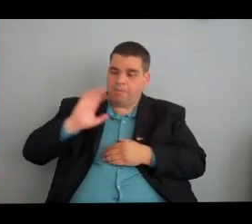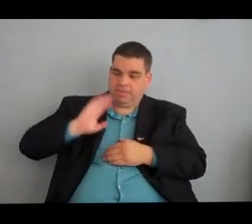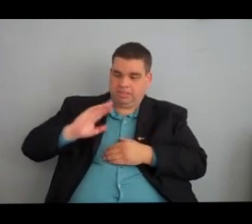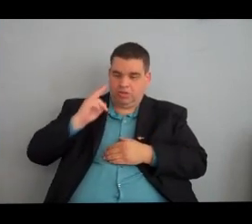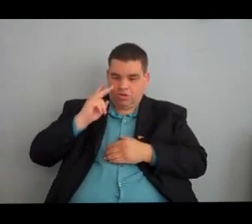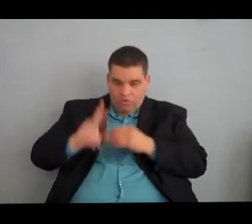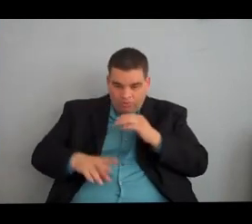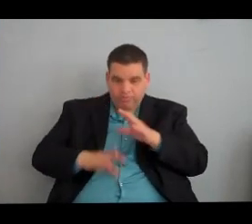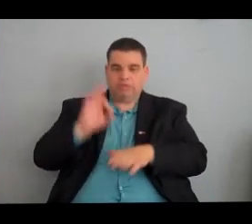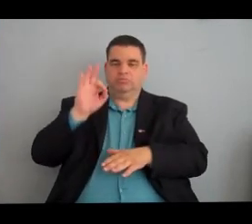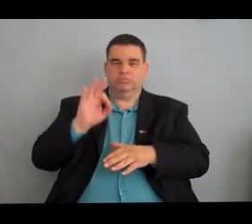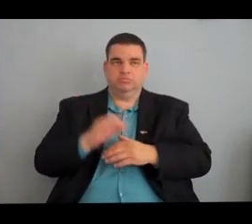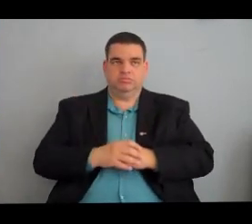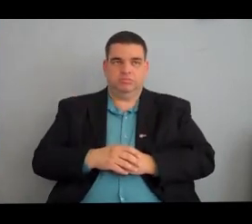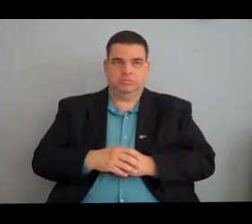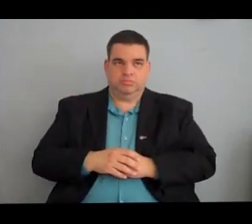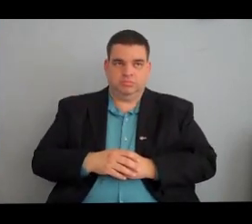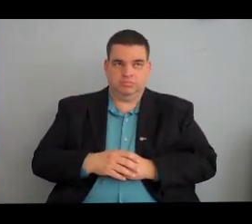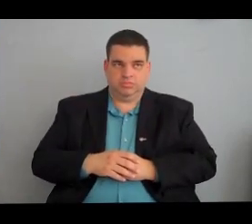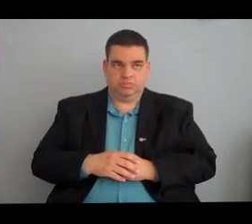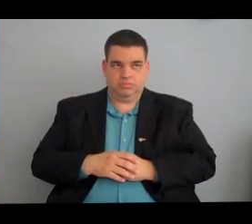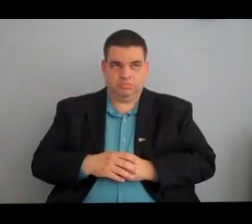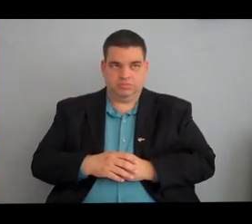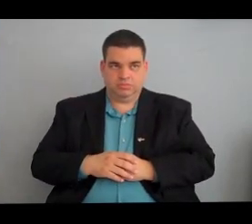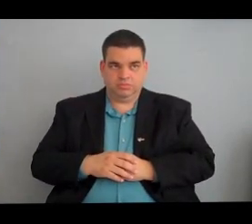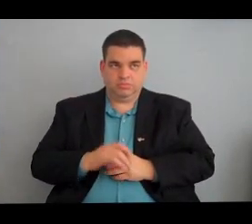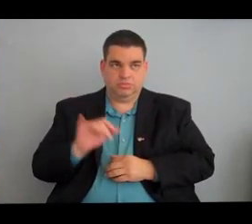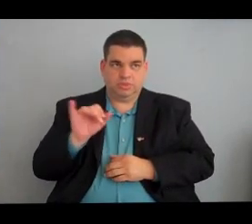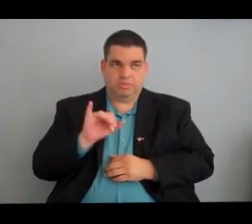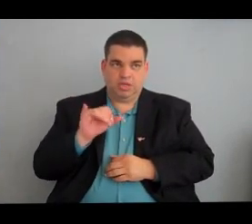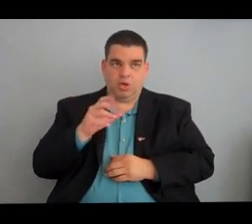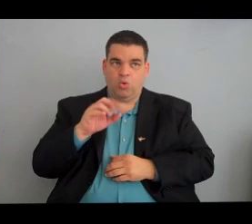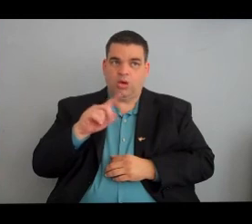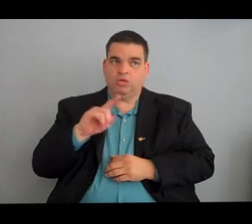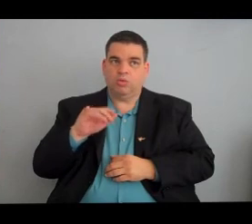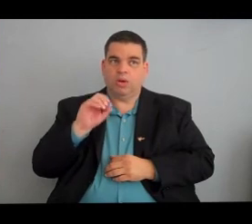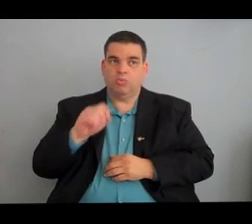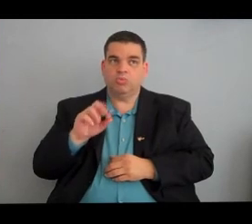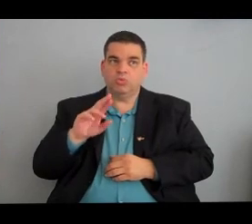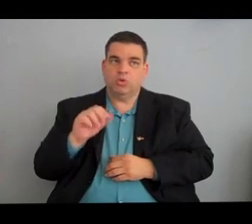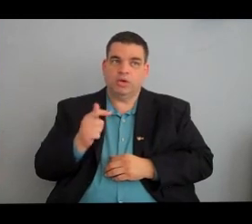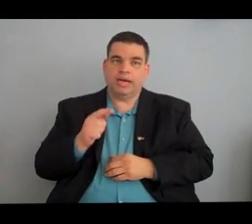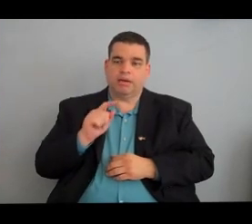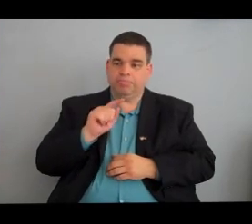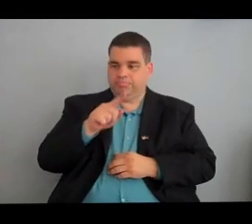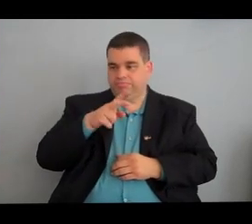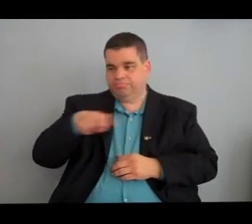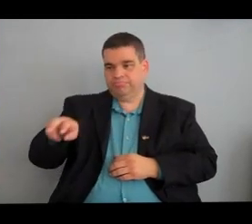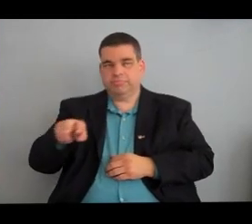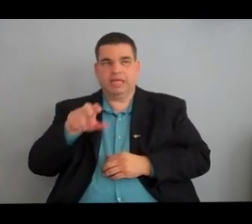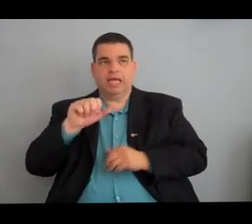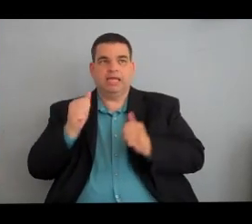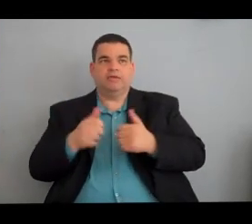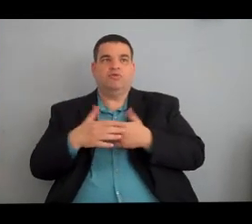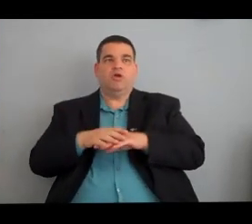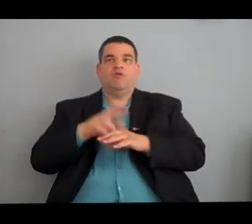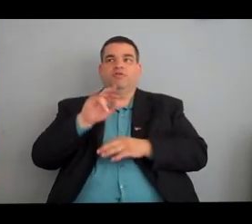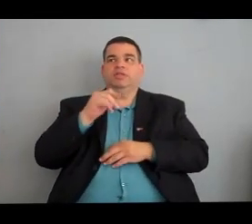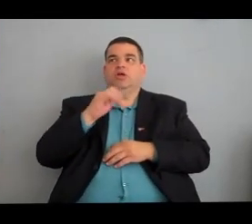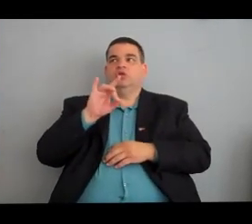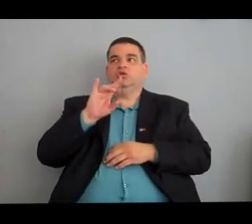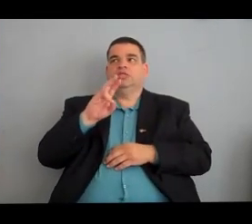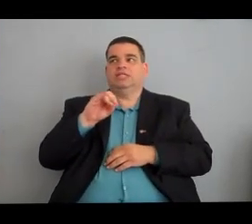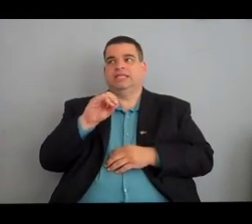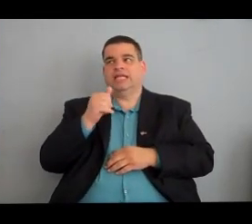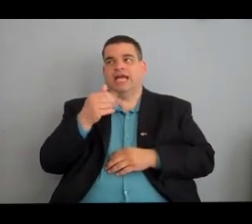Exacto, artefusion.org. O si no, cuarzoblanco.org. Ya ustedes saben que estamos, mira, por Vintage